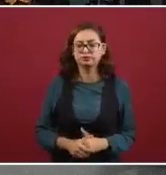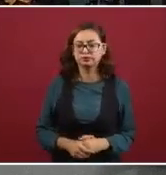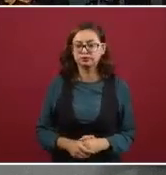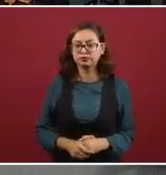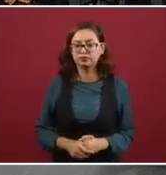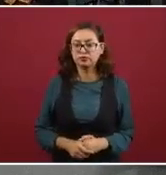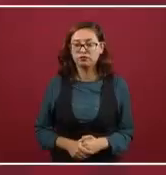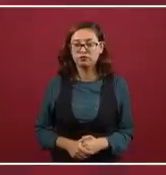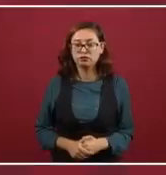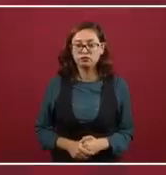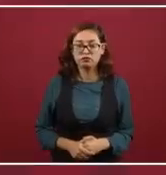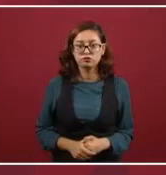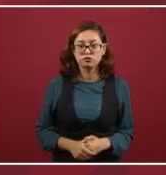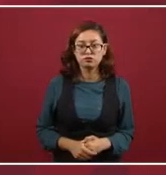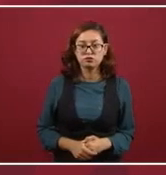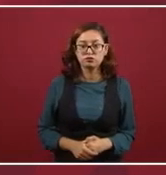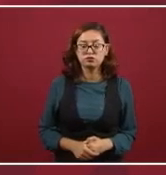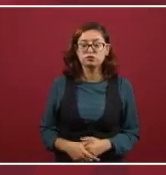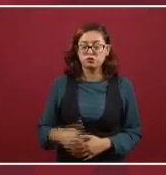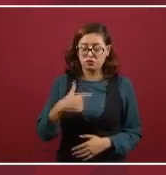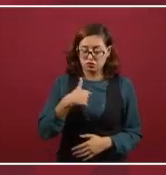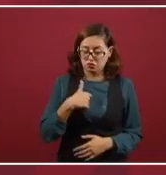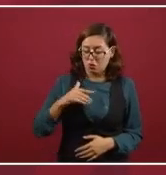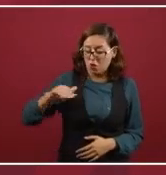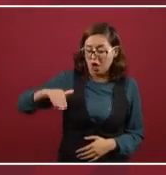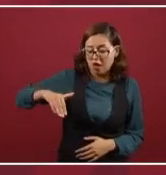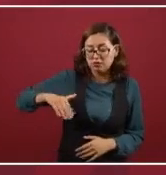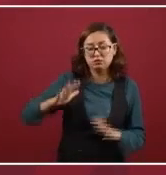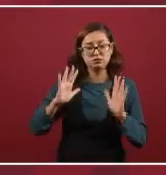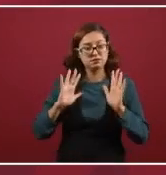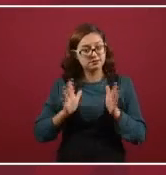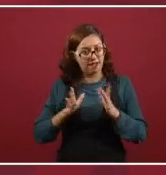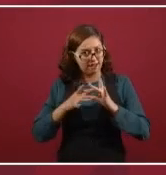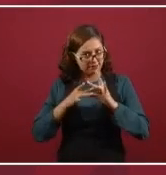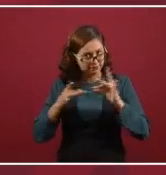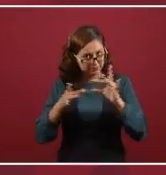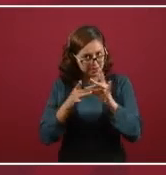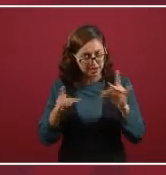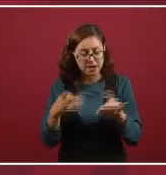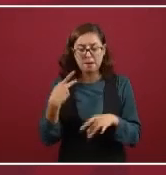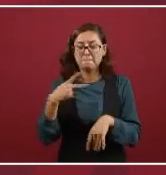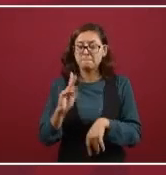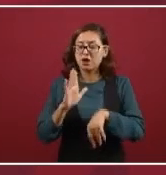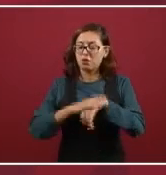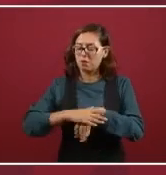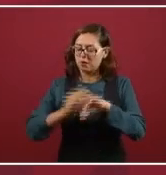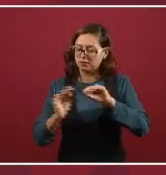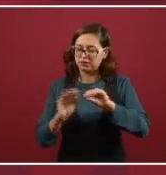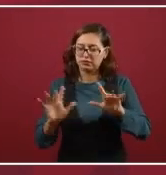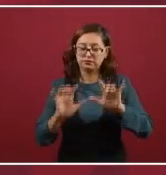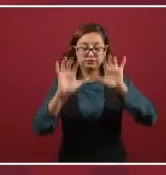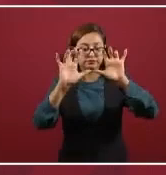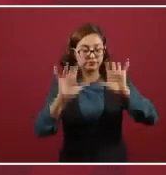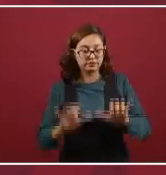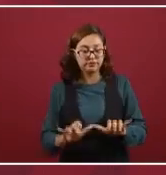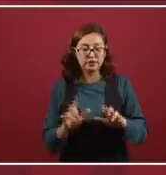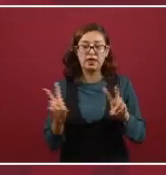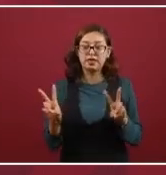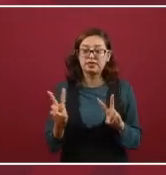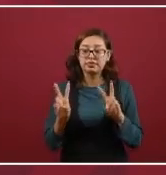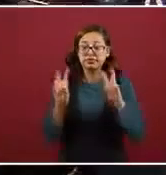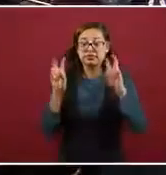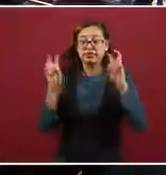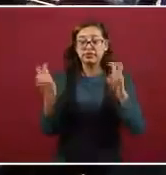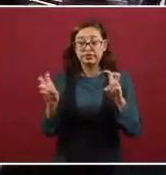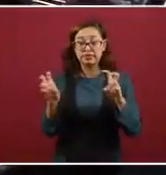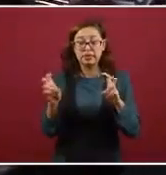viene explicado de una manera más clara en la nota diplomática, pero el planteamiento que está haciendo México de tipificar los hechos